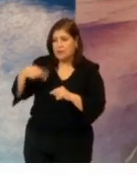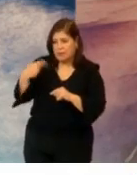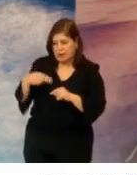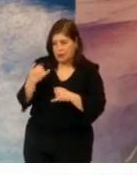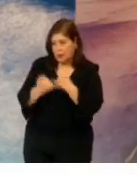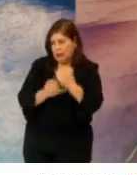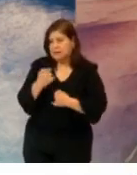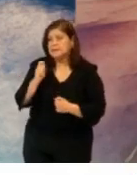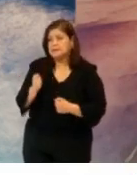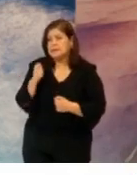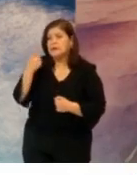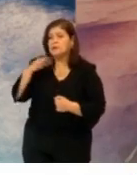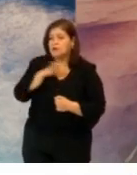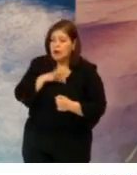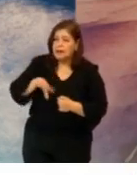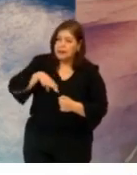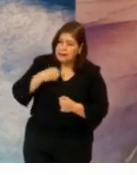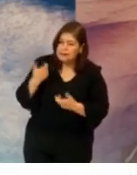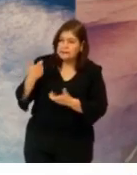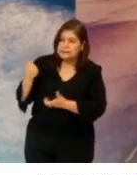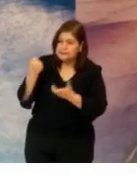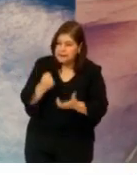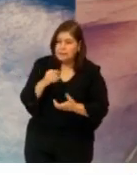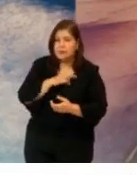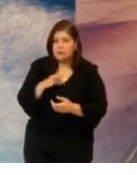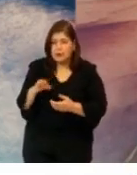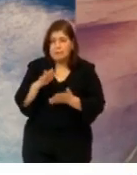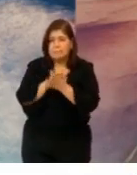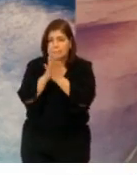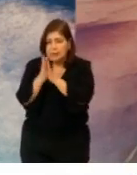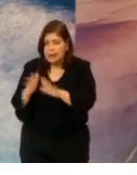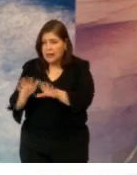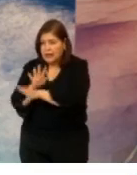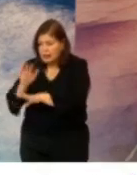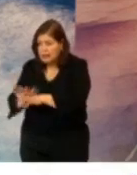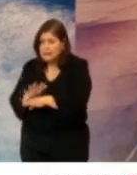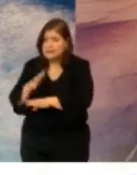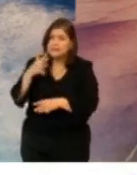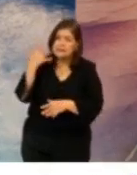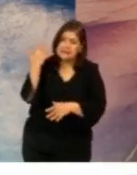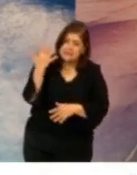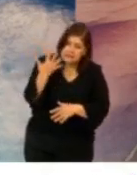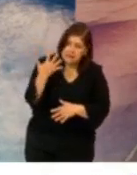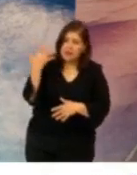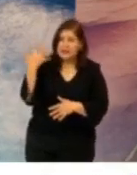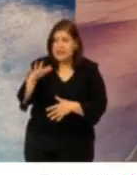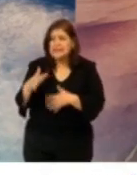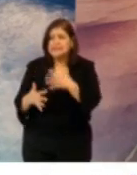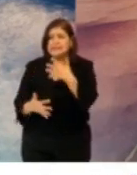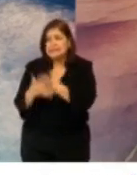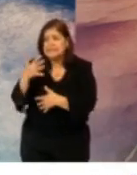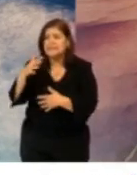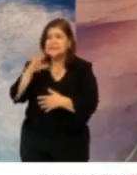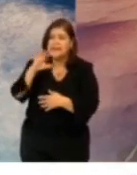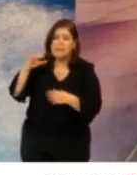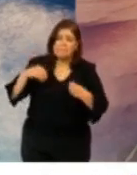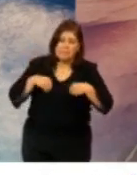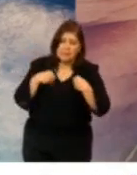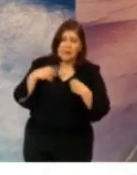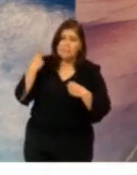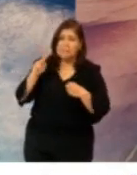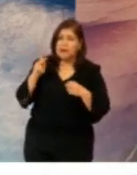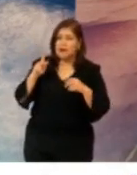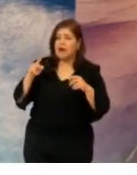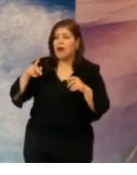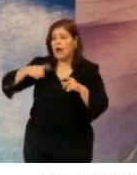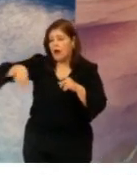podemos hacer muchos esfuerzos, invertir muchísimo capital en transformar 5, 10, 15, 20, 500 vidas, pero las condiciones de inseguridad